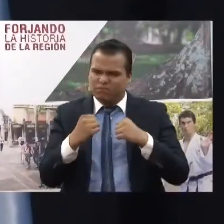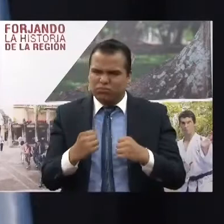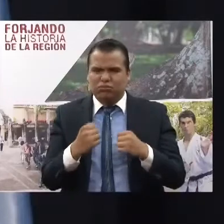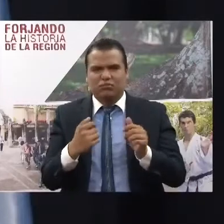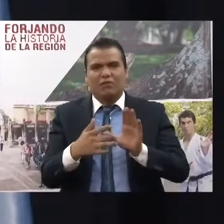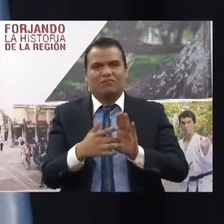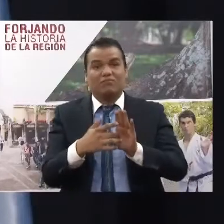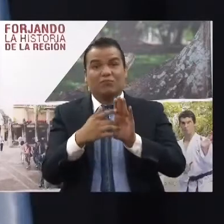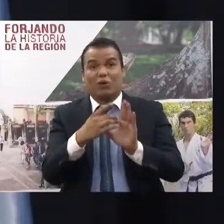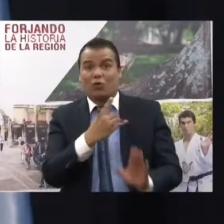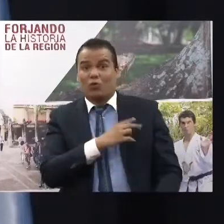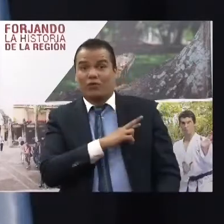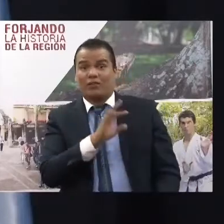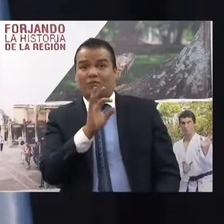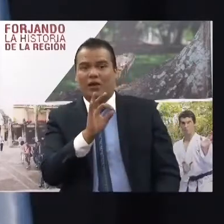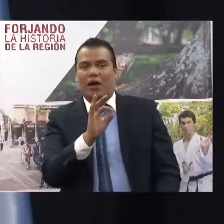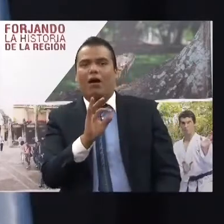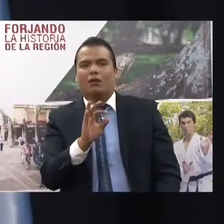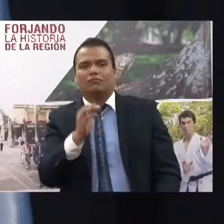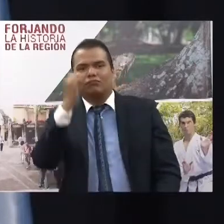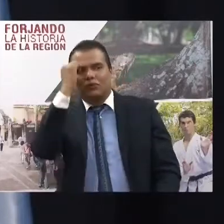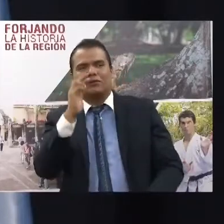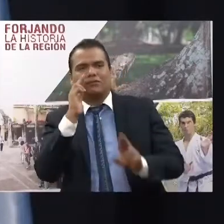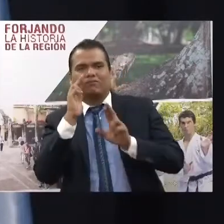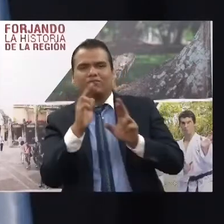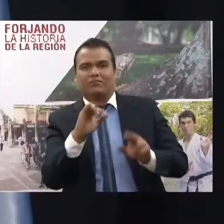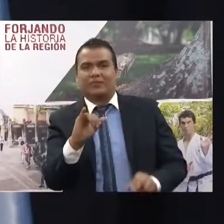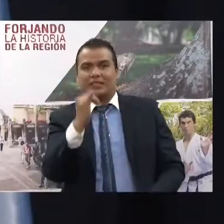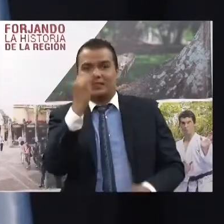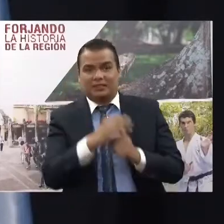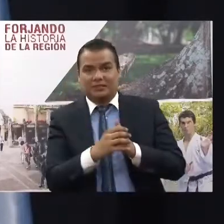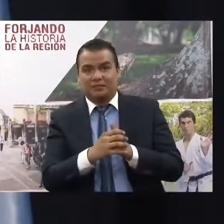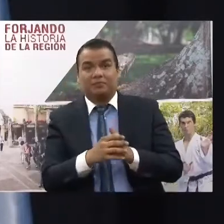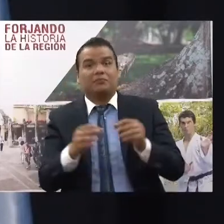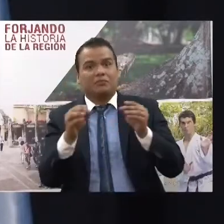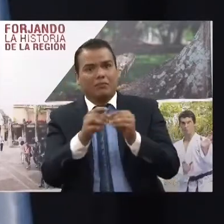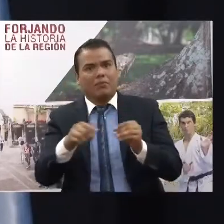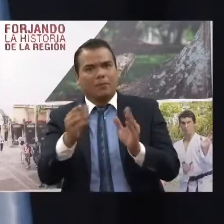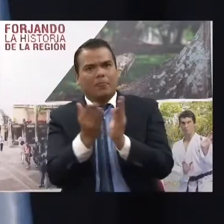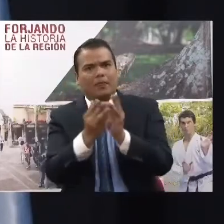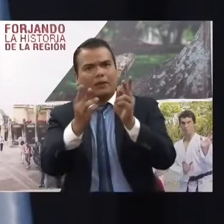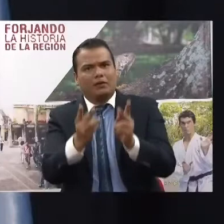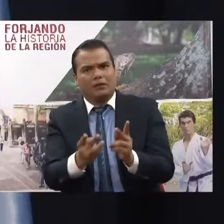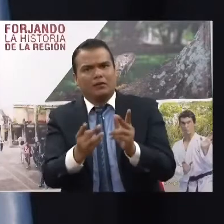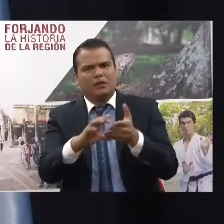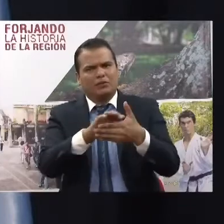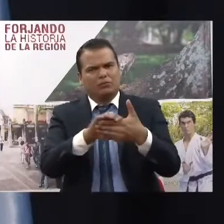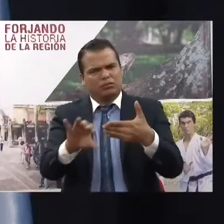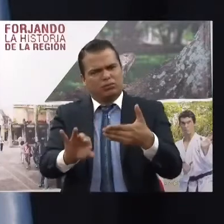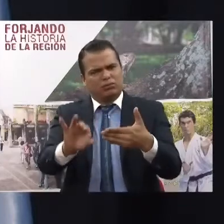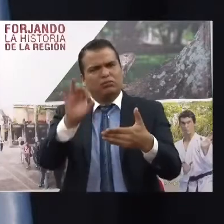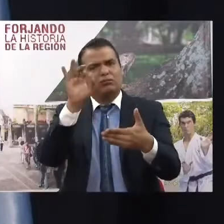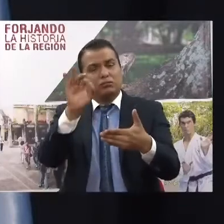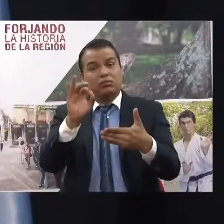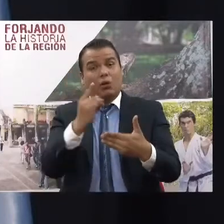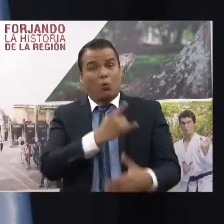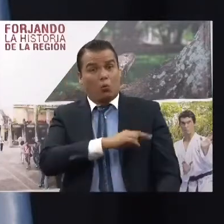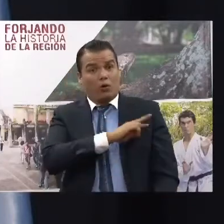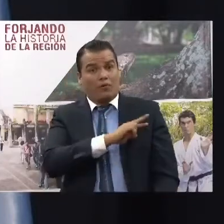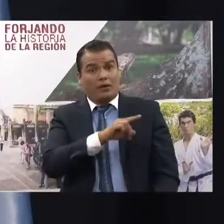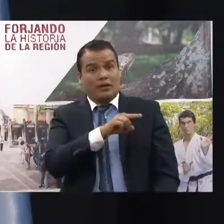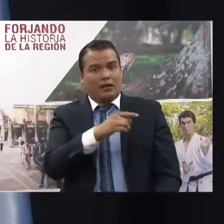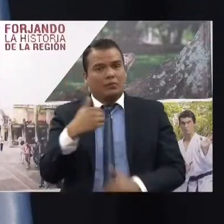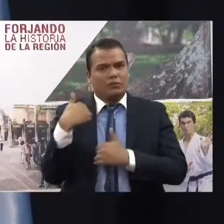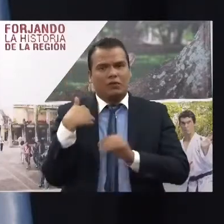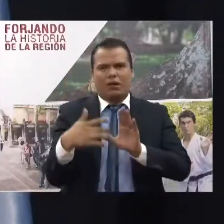2. Que es deber de la universidad reconocer la dedicación y el esfuerzo de sus mejores estudiantes y presentarlos ante la comunidad